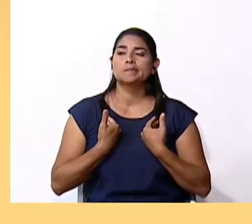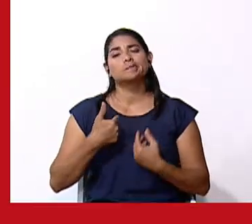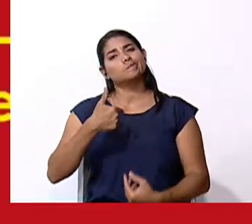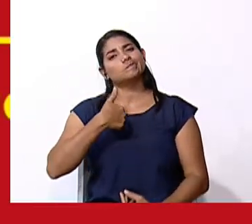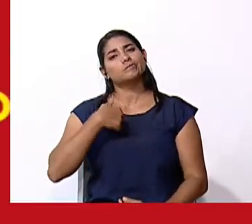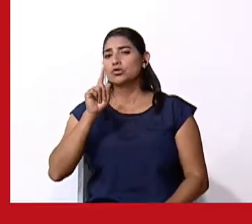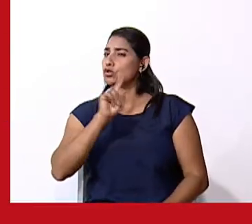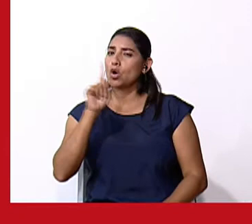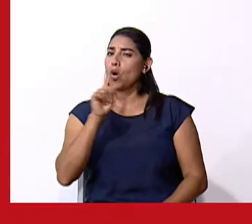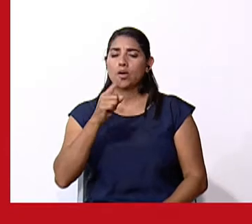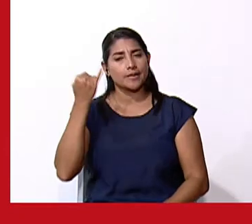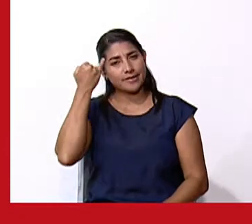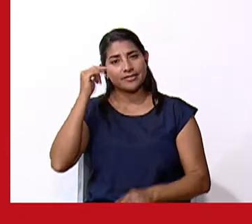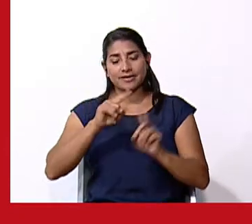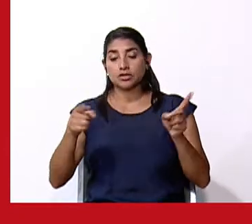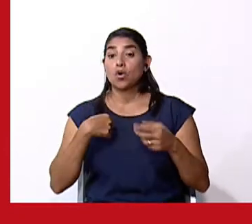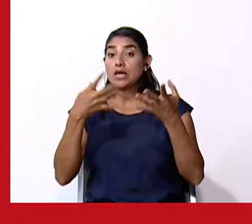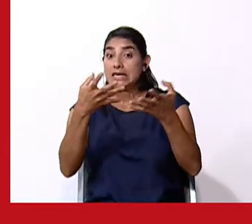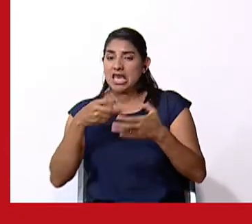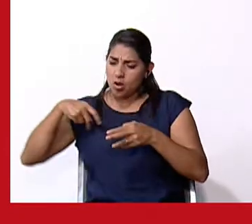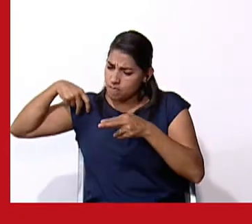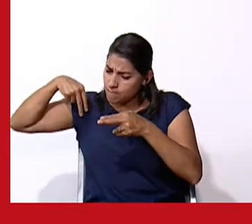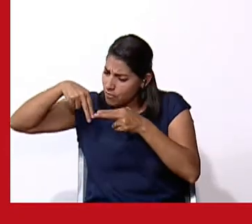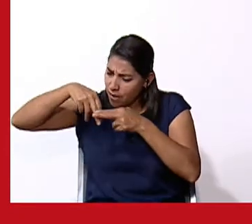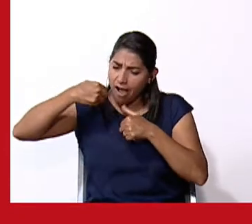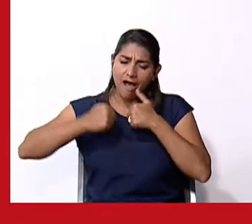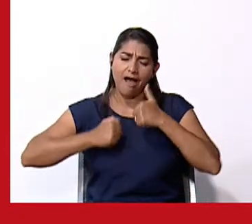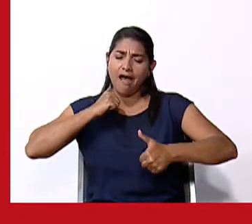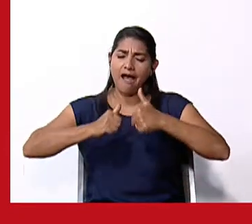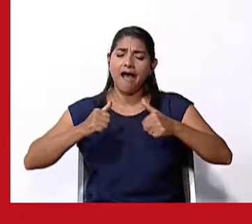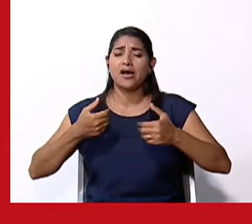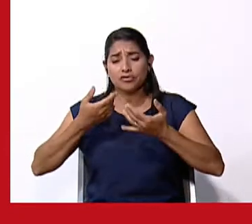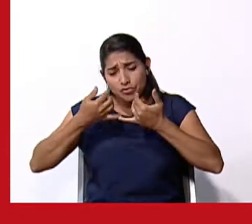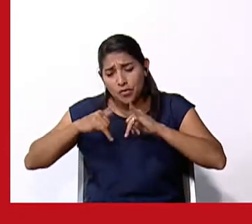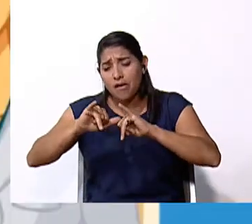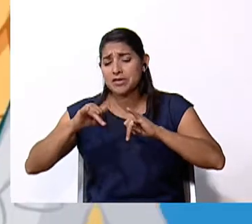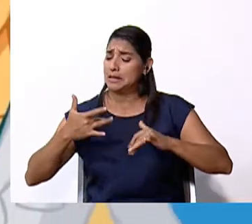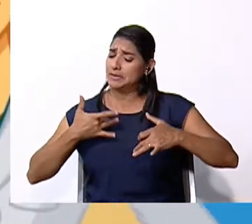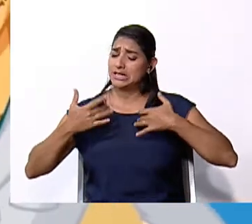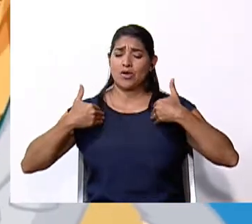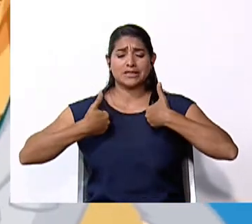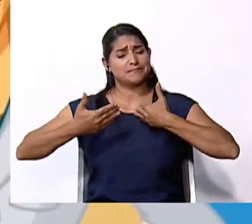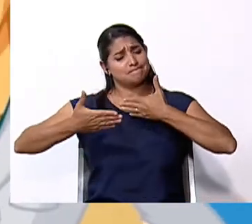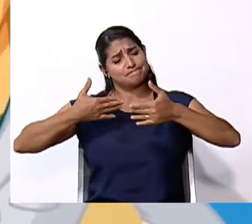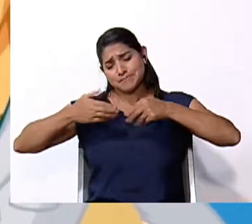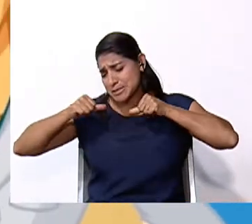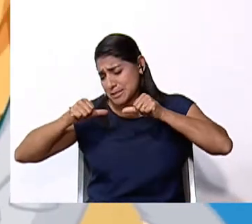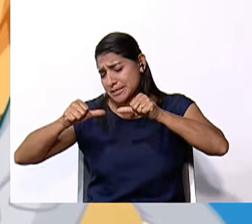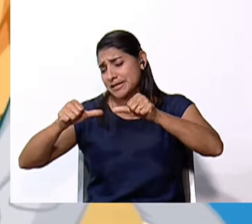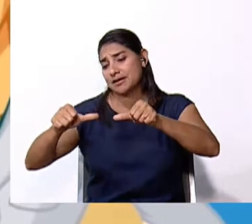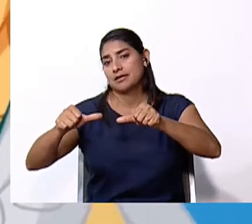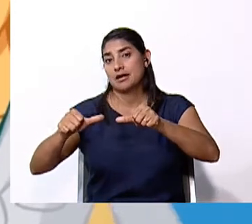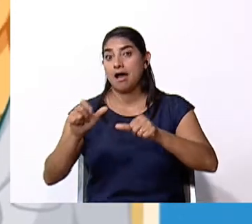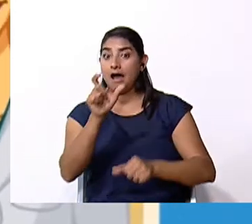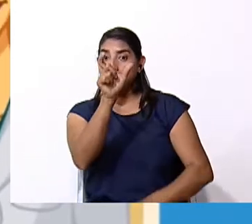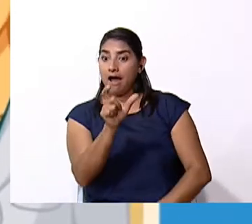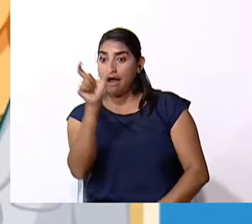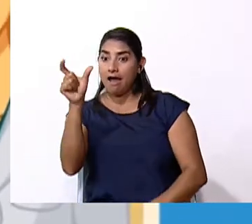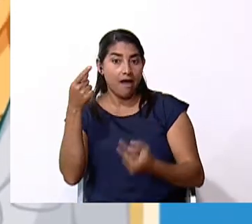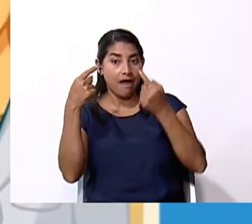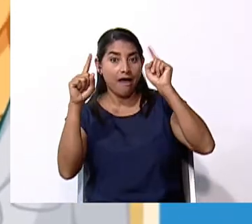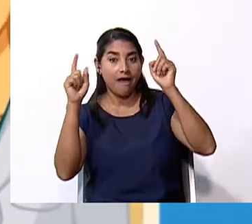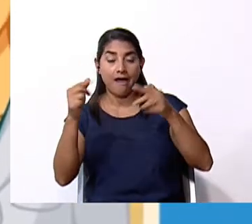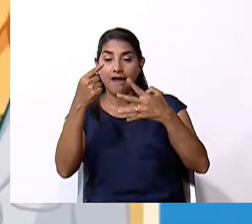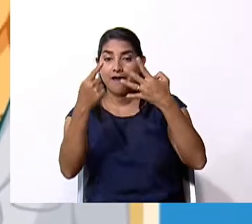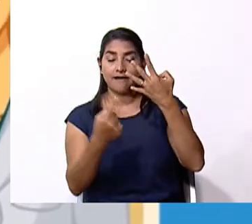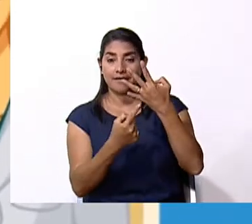cambio pondría, quiero correr la maratón a pesar de encontrarme cansada. Por ahora vienen genial. Les